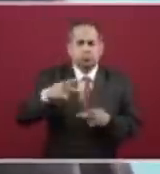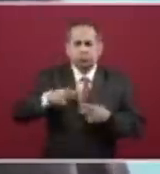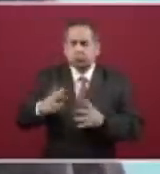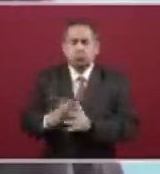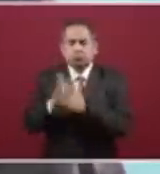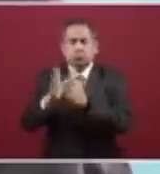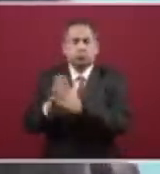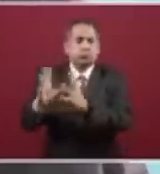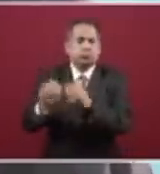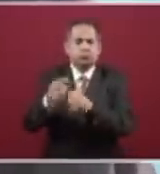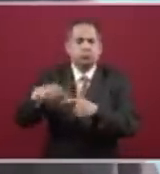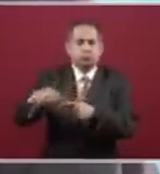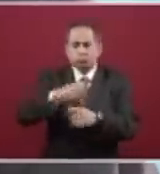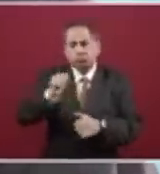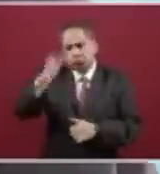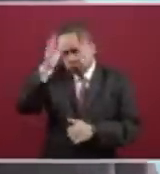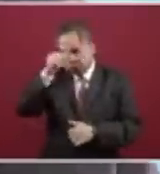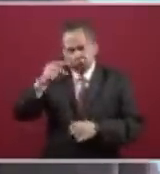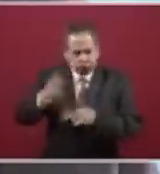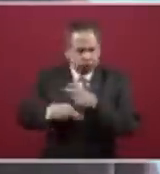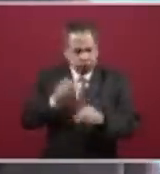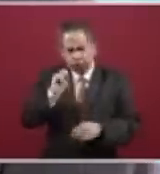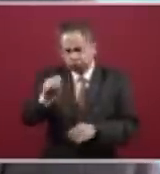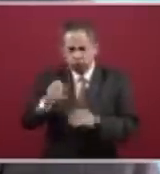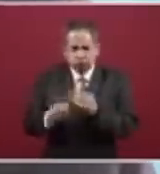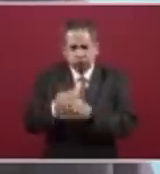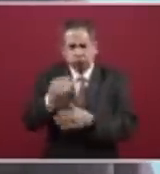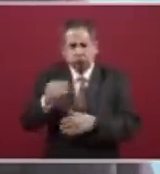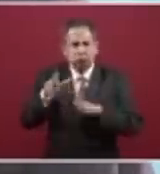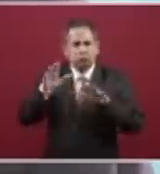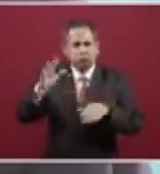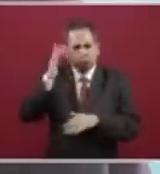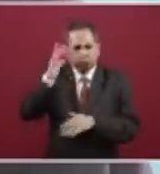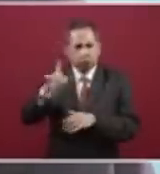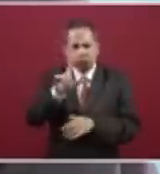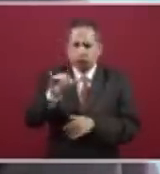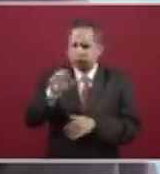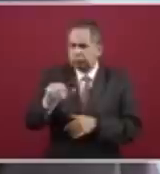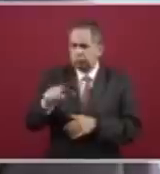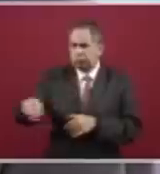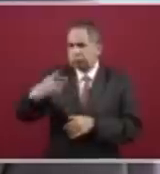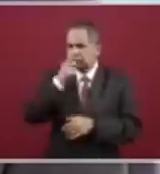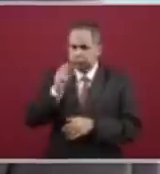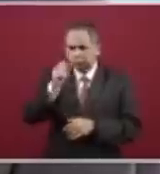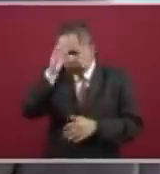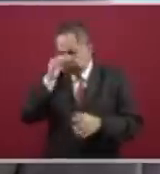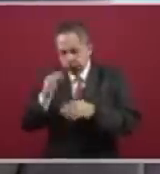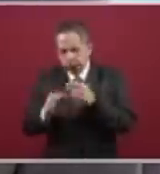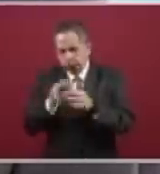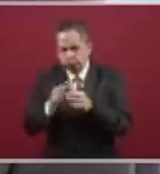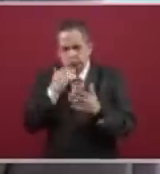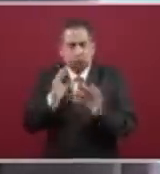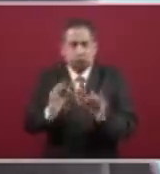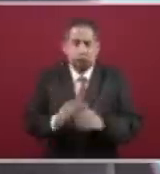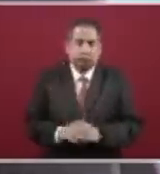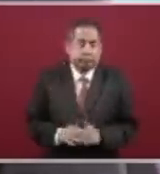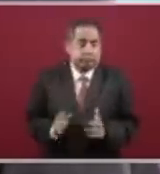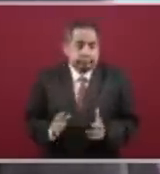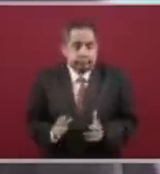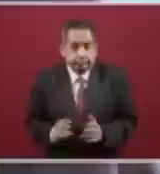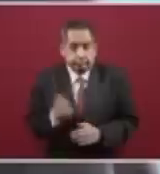participado han estado de acuerdo y conociendo las condiciones y las consideraciones se han hecho y